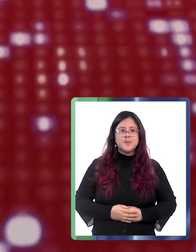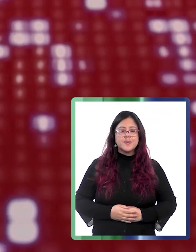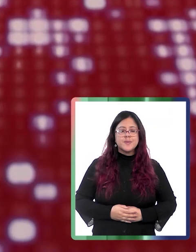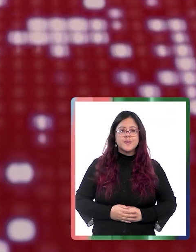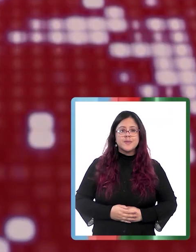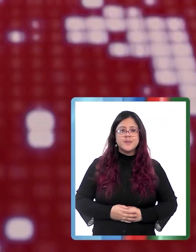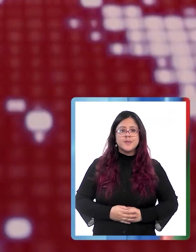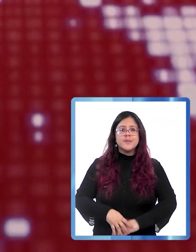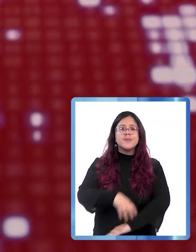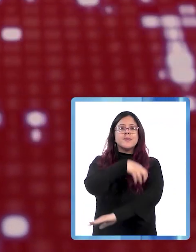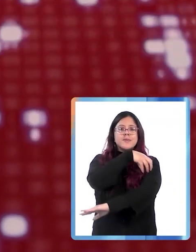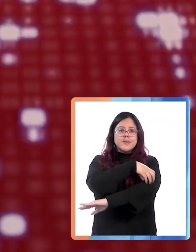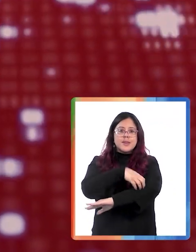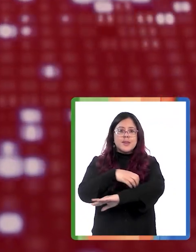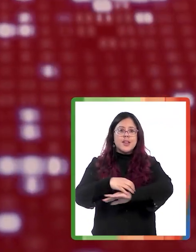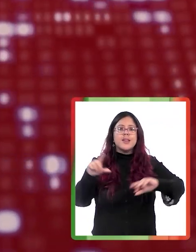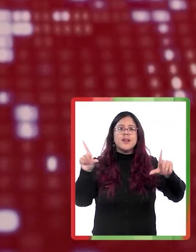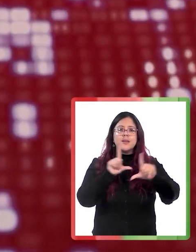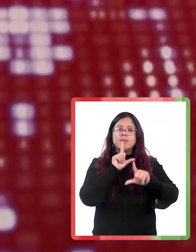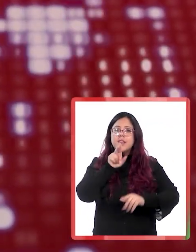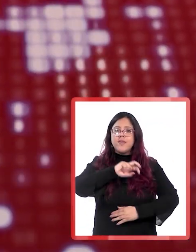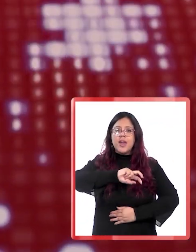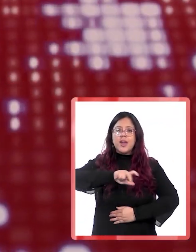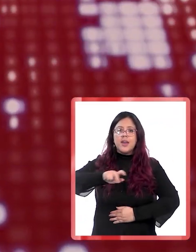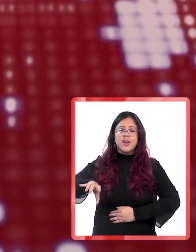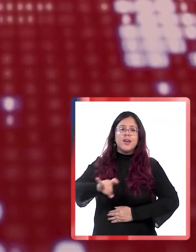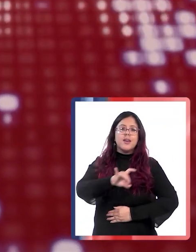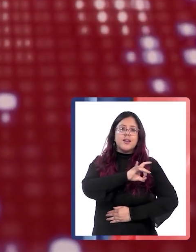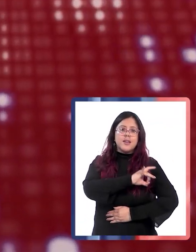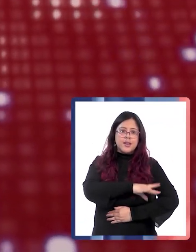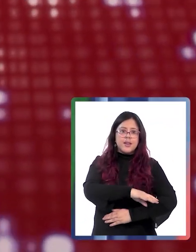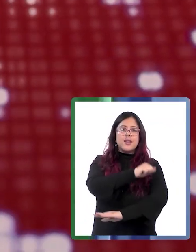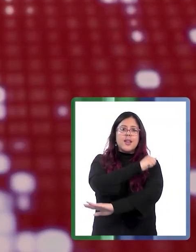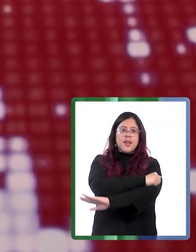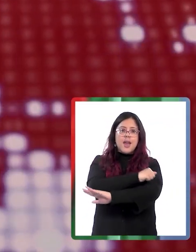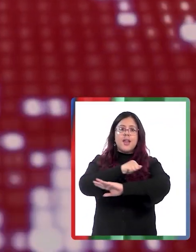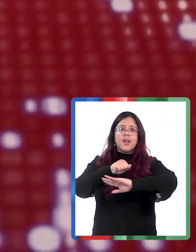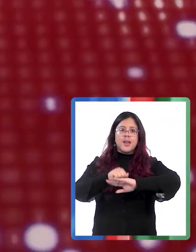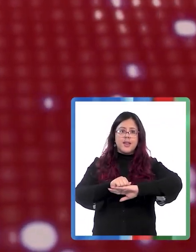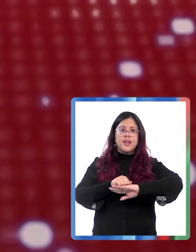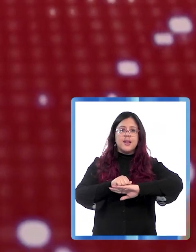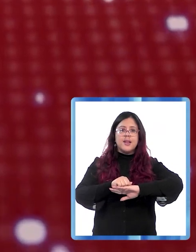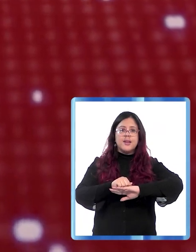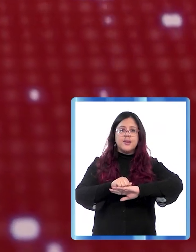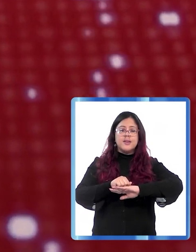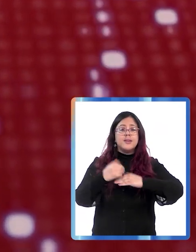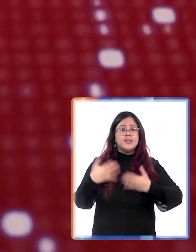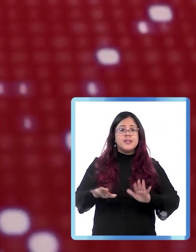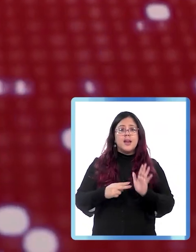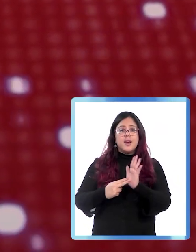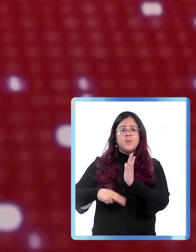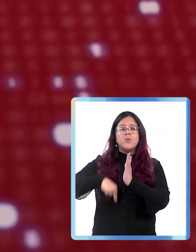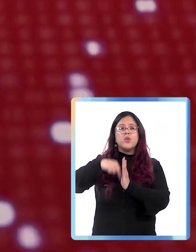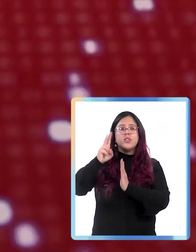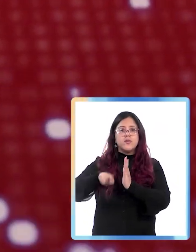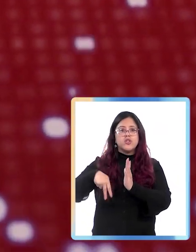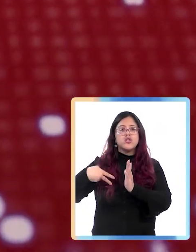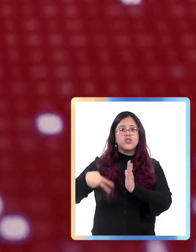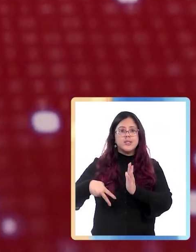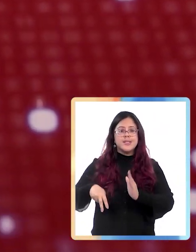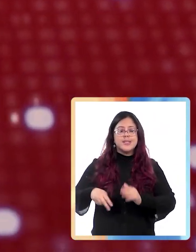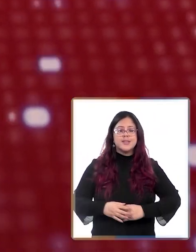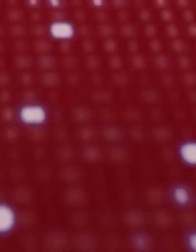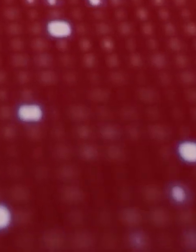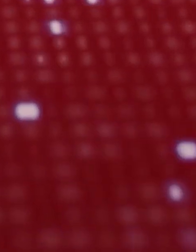Asociación Regional de Canales de Televisión de Señal Abierta de Chile. Arcatel presentó Portavoz Noticias.